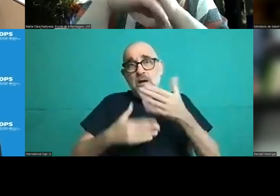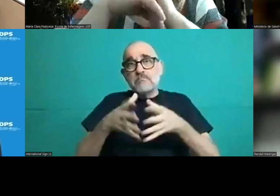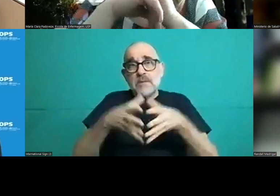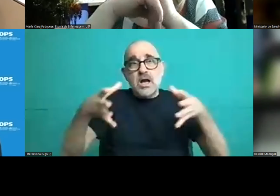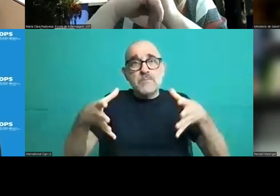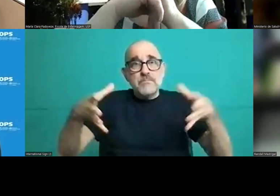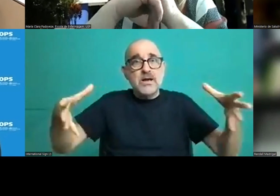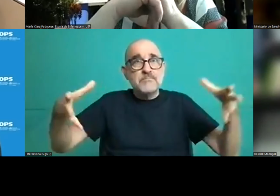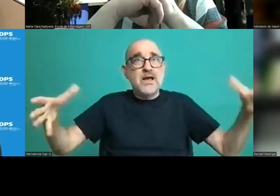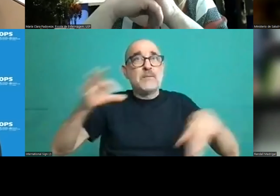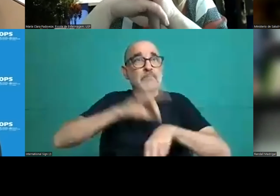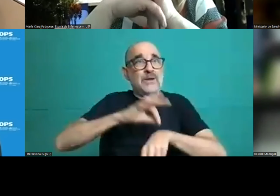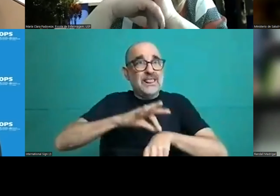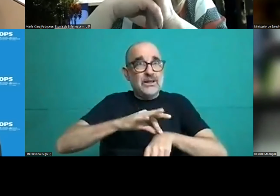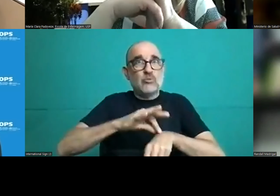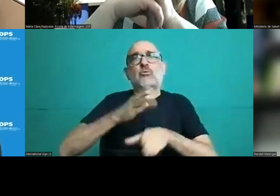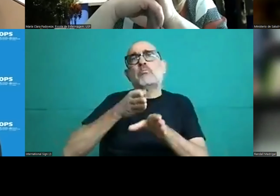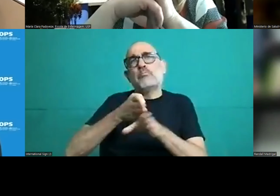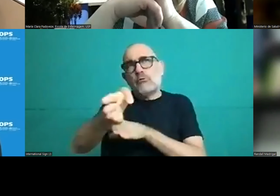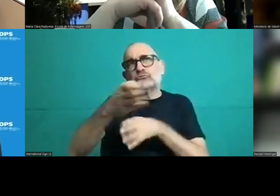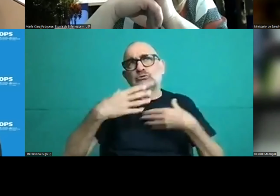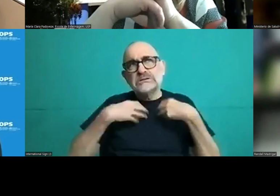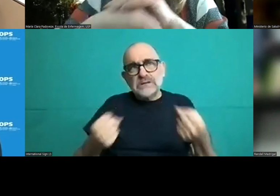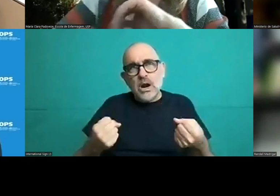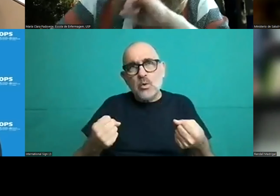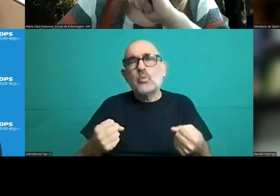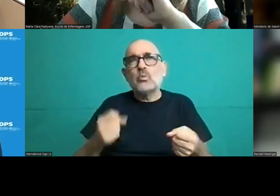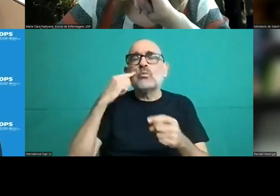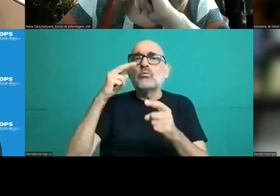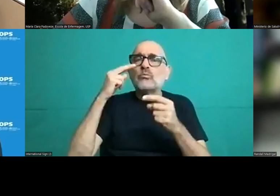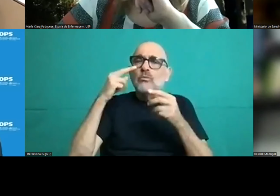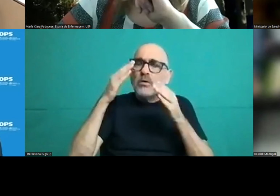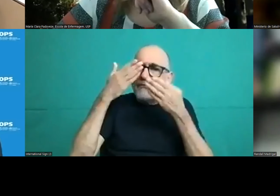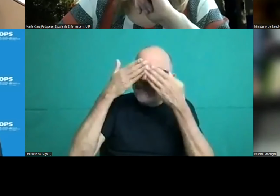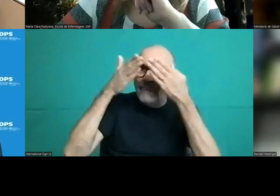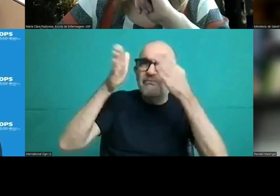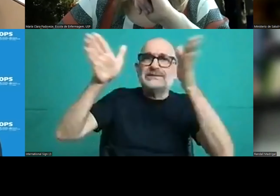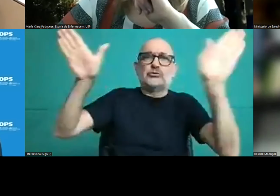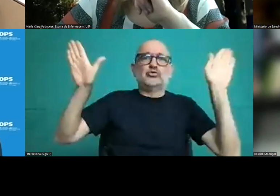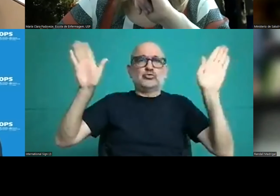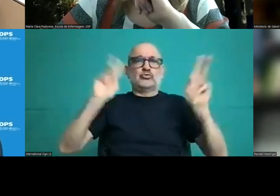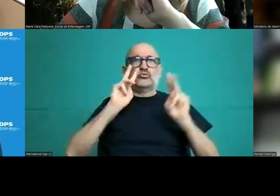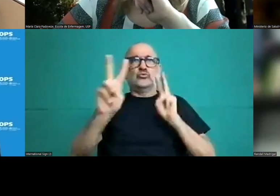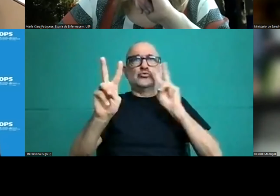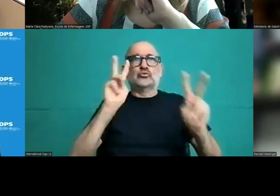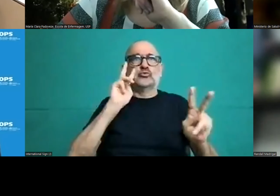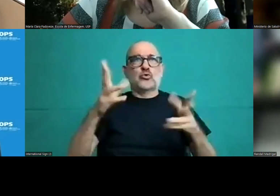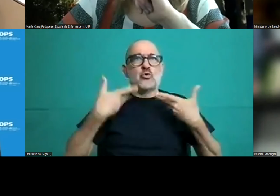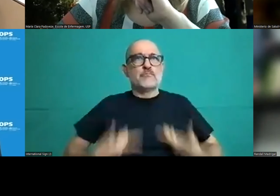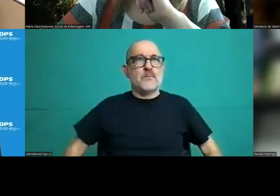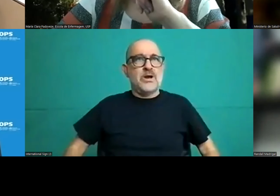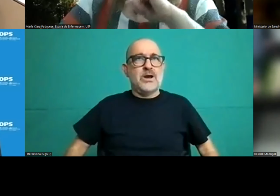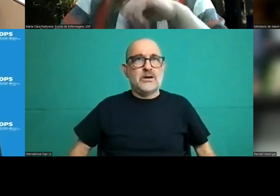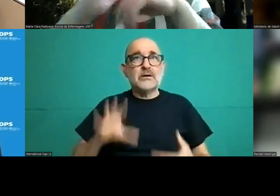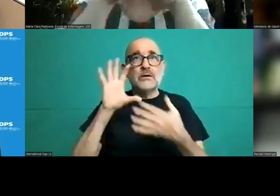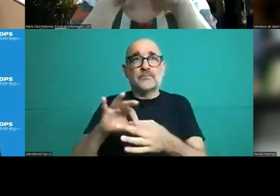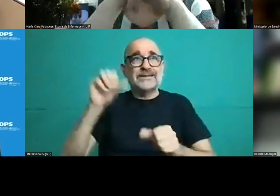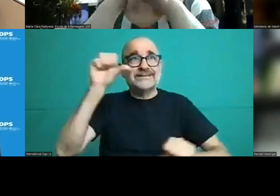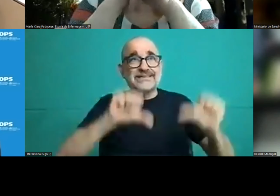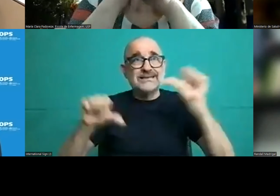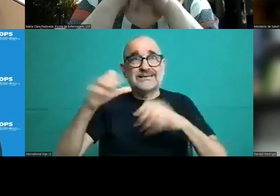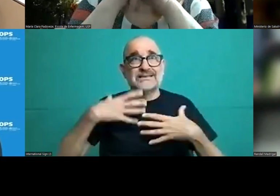humanismos. Ojalá igual pues también podamos seguir fortaleciendo los marcos regulatorios en nuestros países e incorporando cada vez